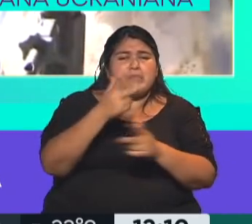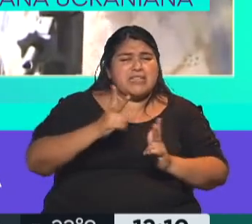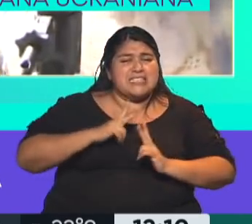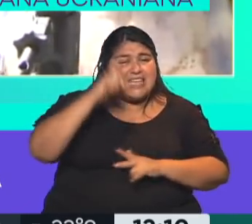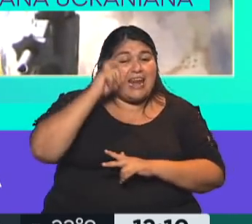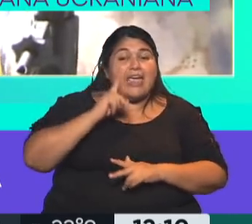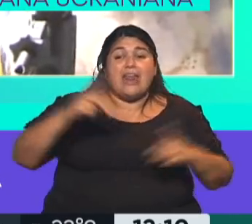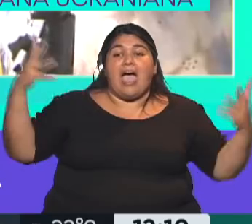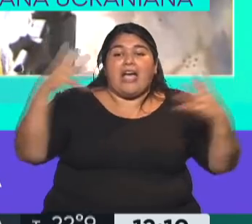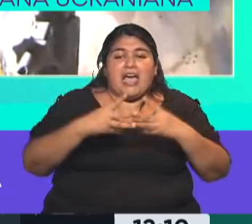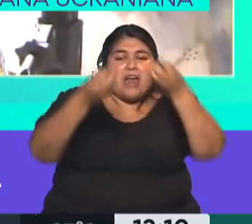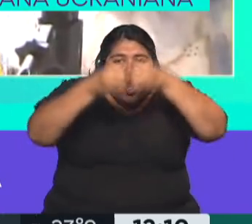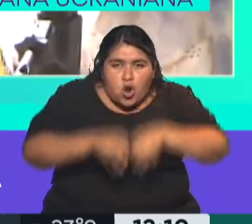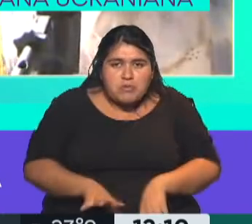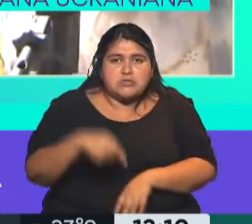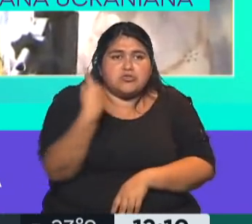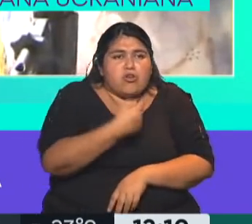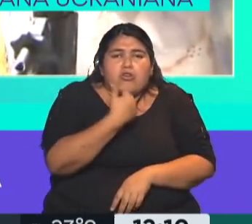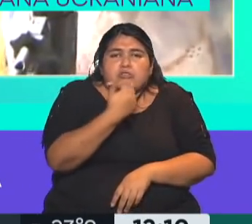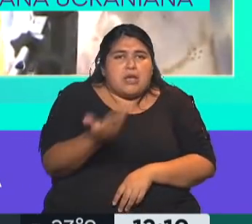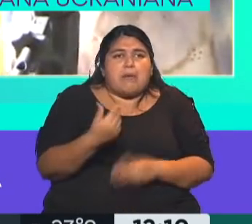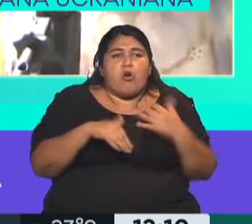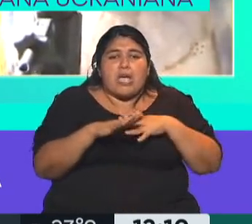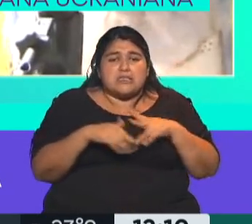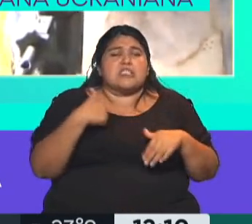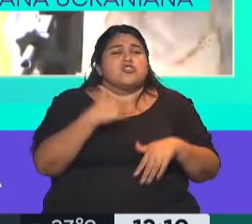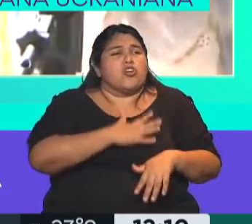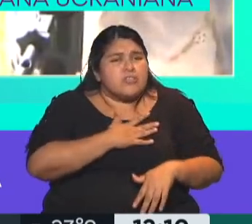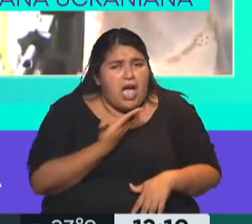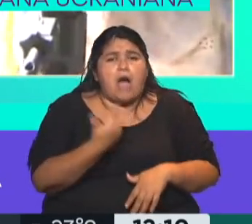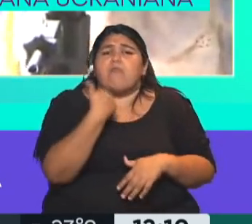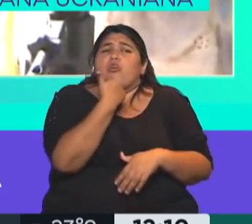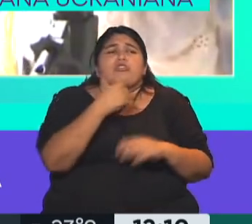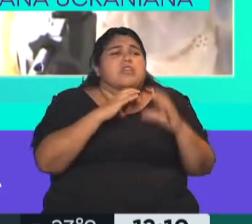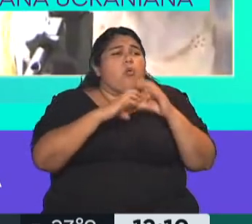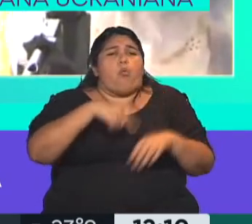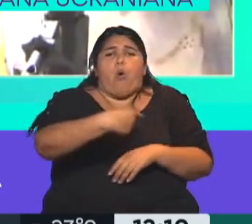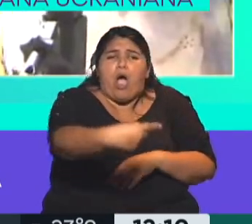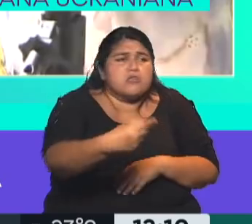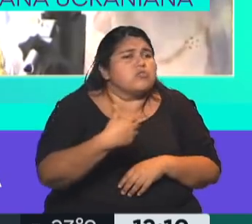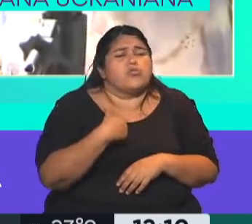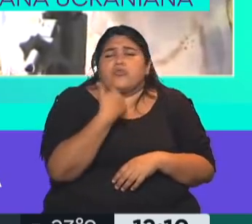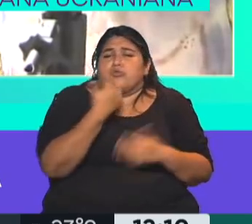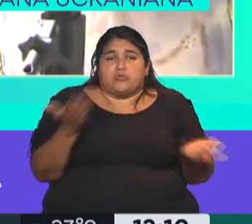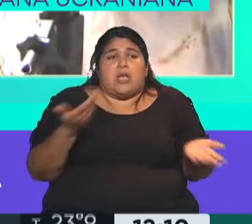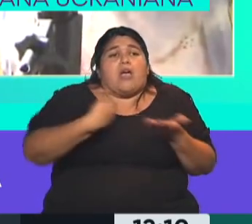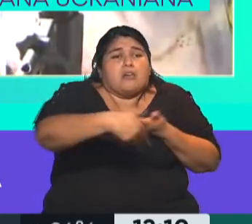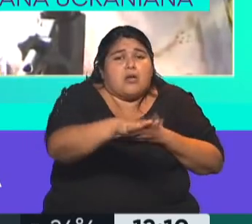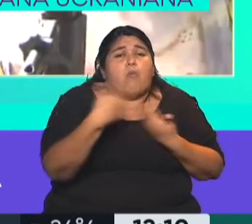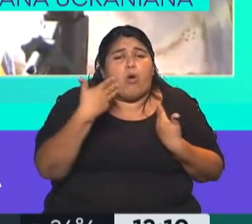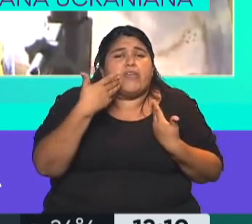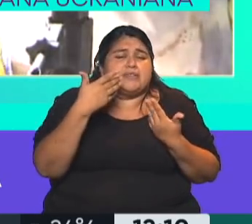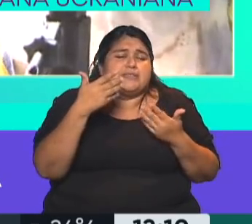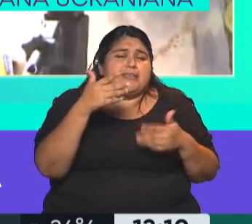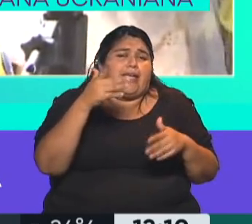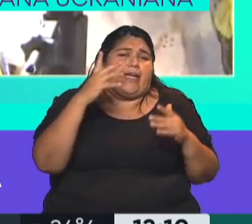la guerra, no sabemos qué hacer. Te amo, que estés bien, no sé cuándo me puedo comunicar con vos la próxima, porque es muy probable que se van a quedar